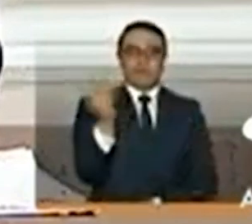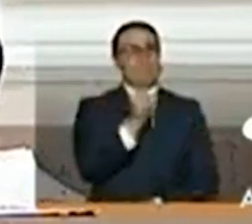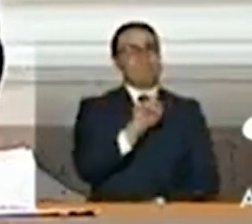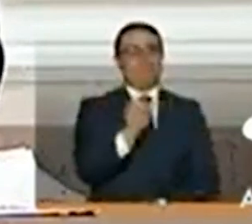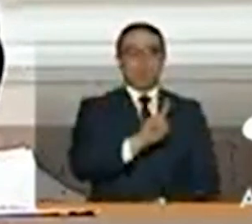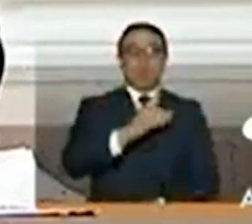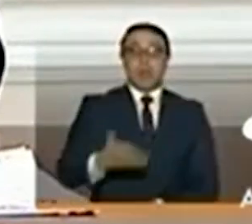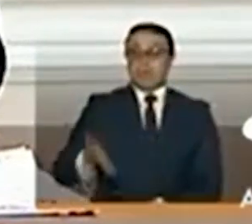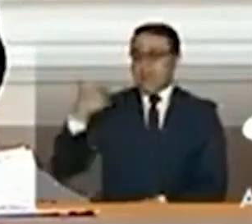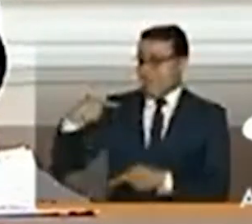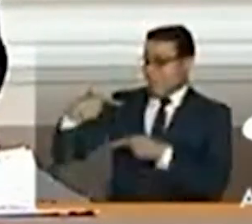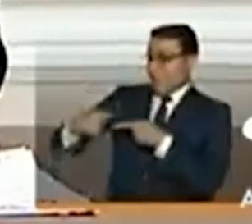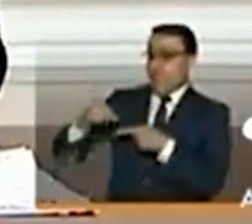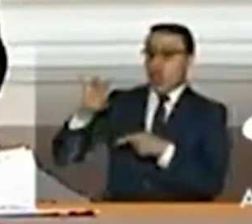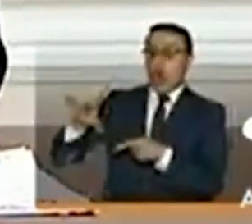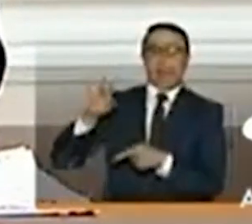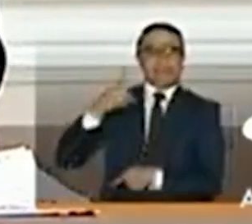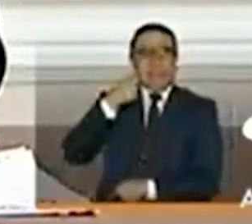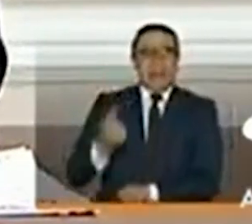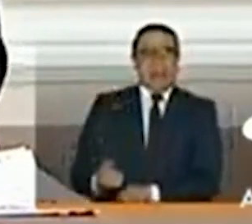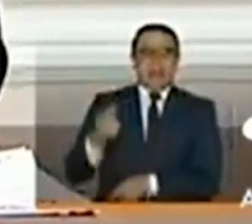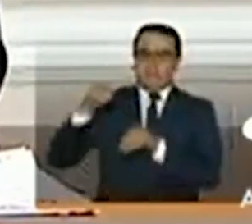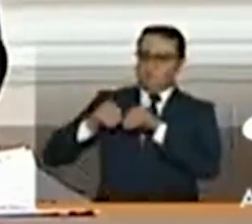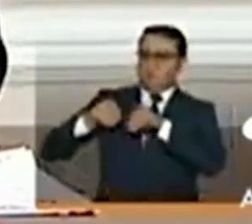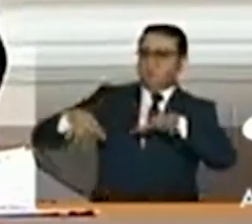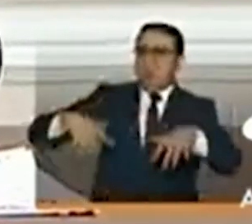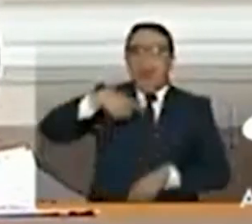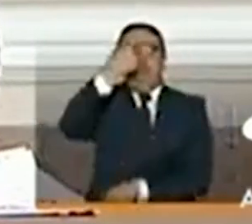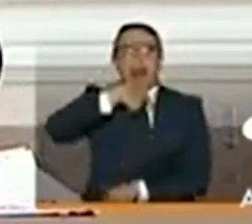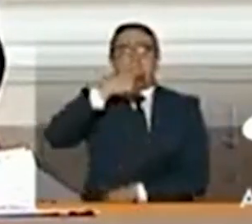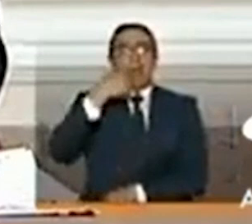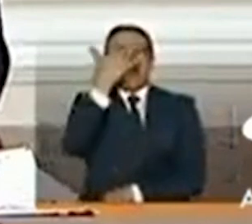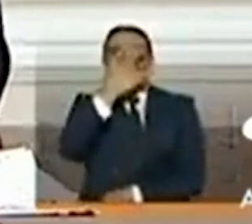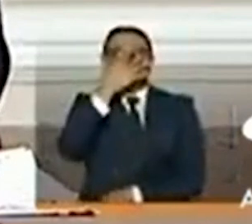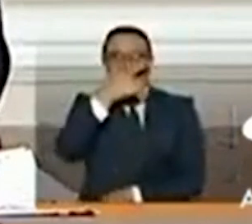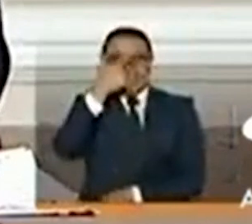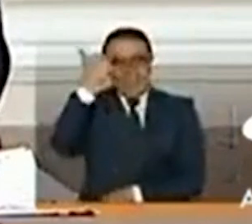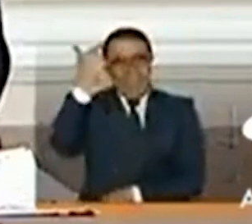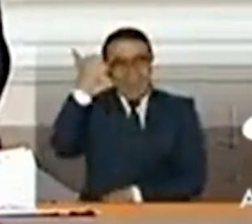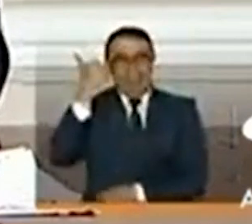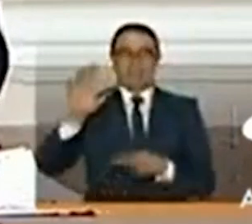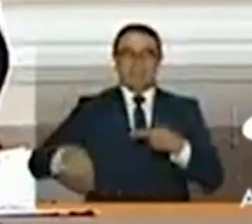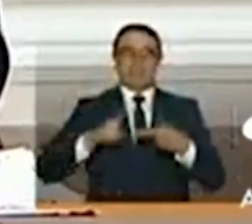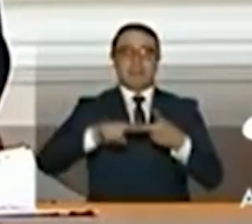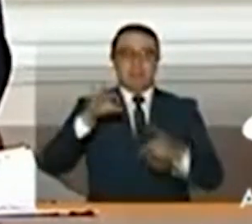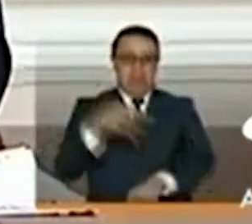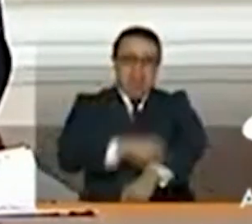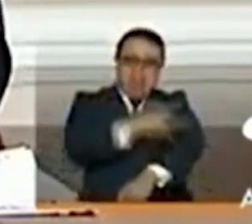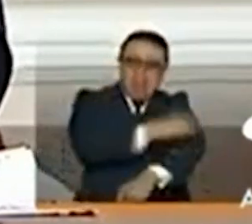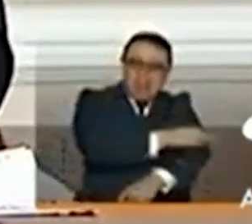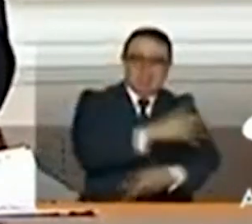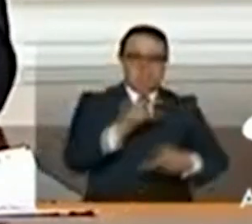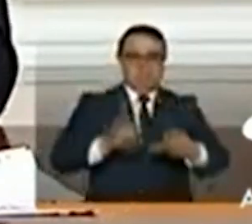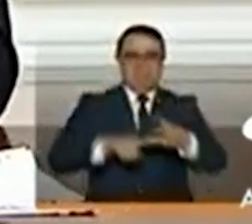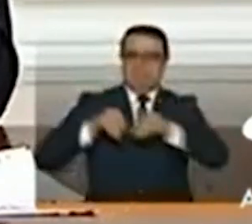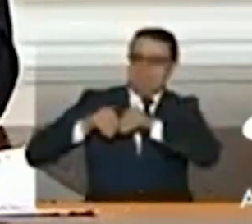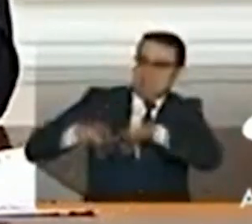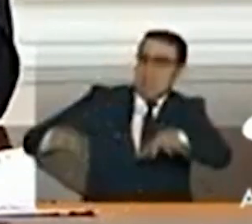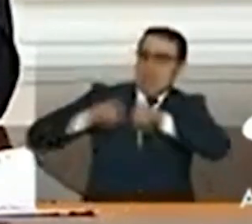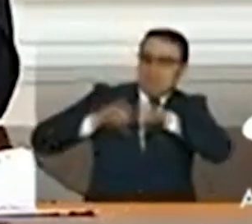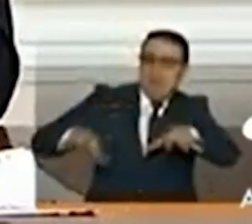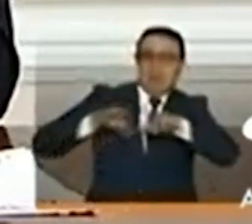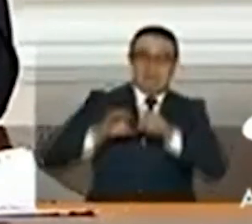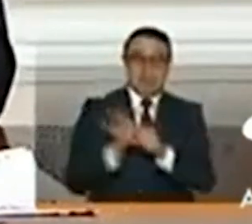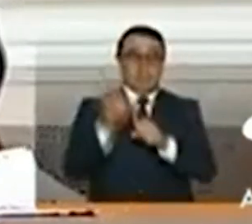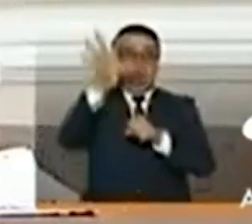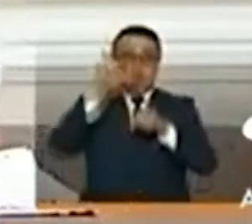siglo XV apareció la primera pandemia por peste negra. Luego, viruela, sarampión, muchas pandemias.